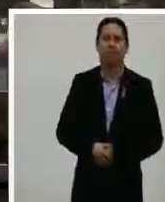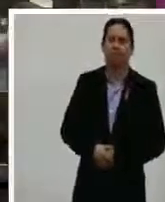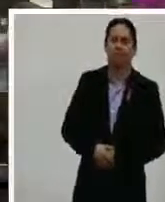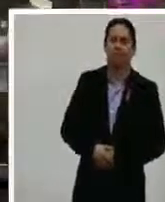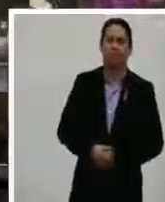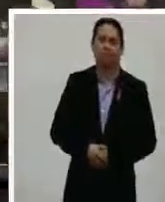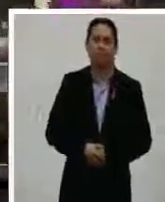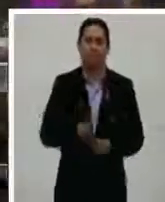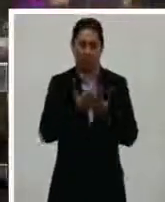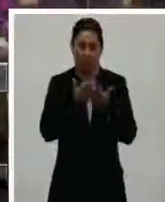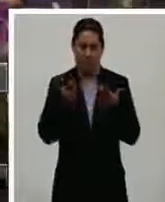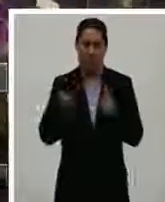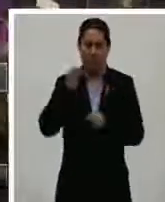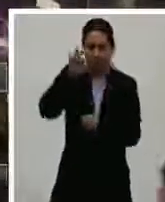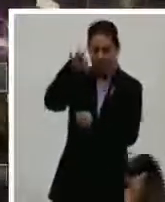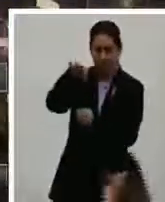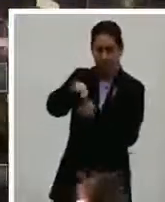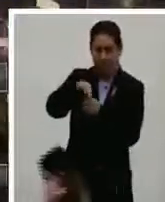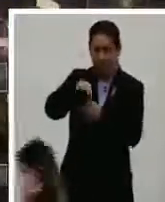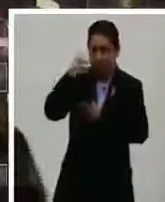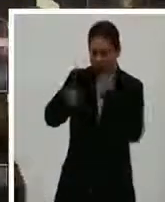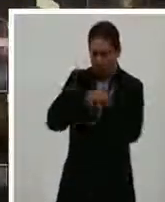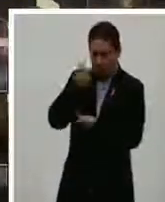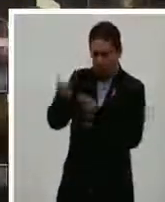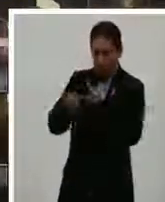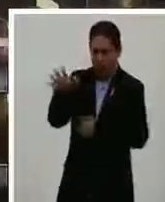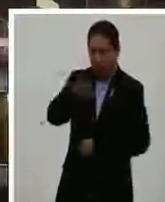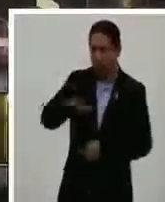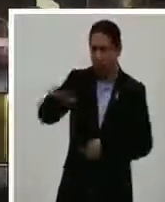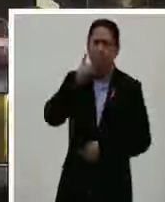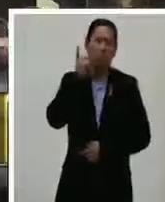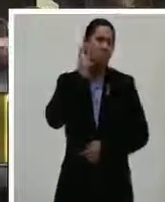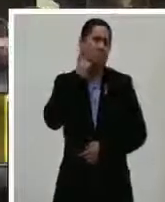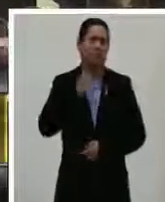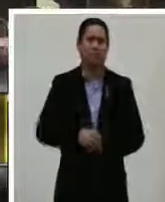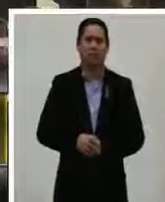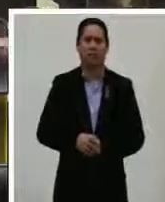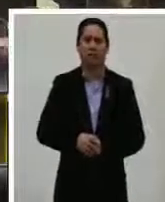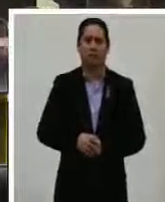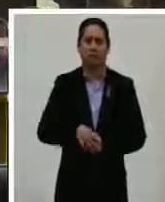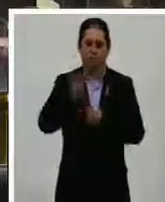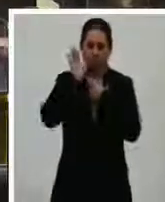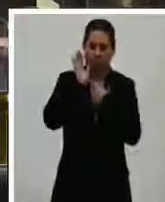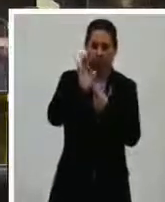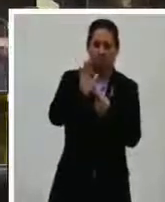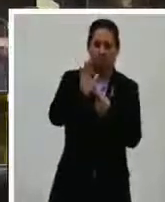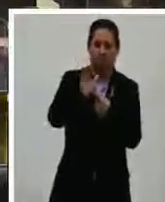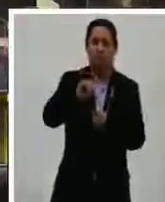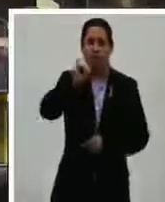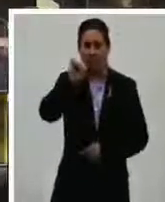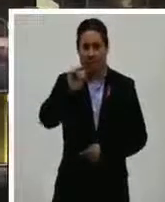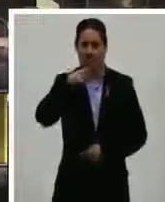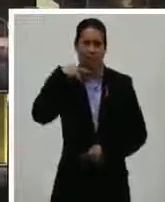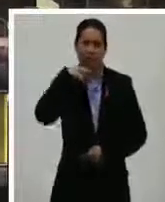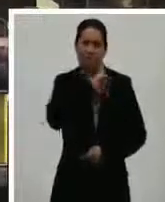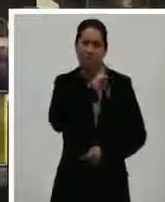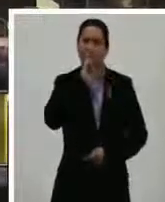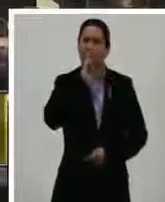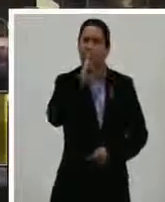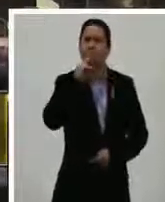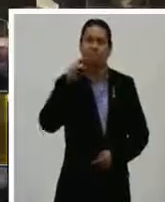en votación económica se pregunta la honorable asamblea si la minuta presentada es de considerarse